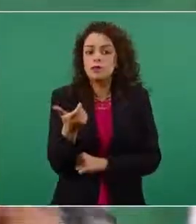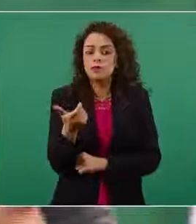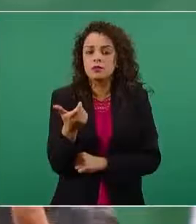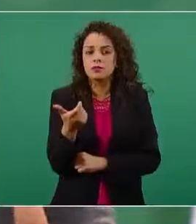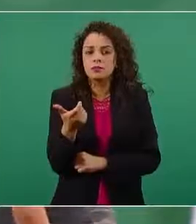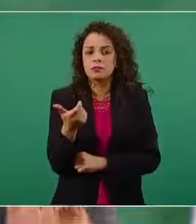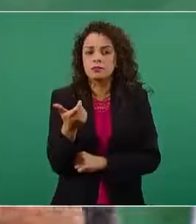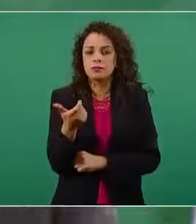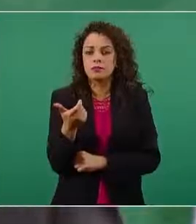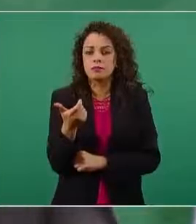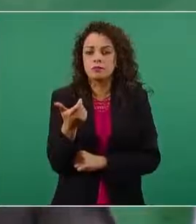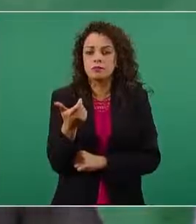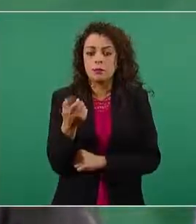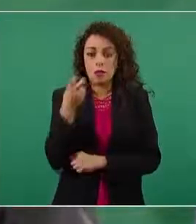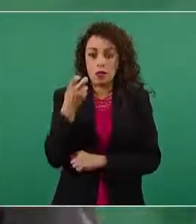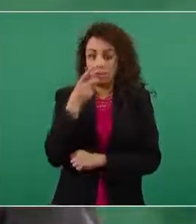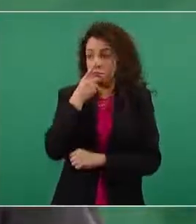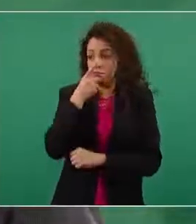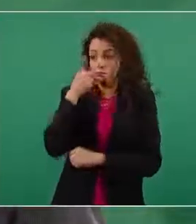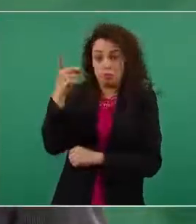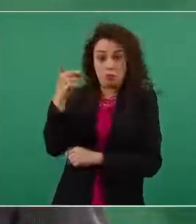porque esa es la acusación,